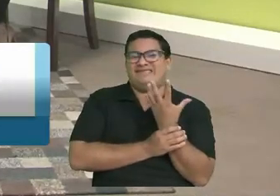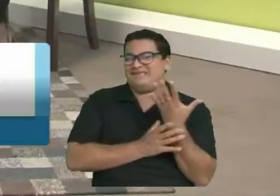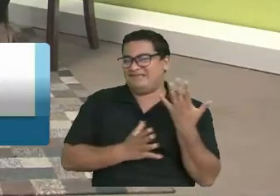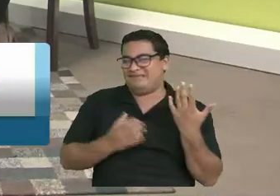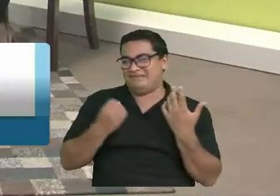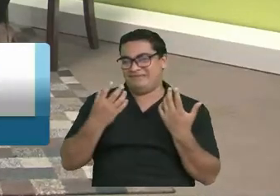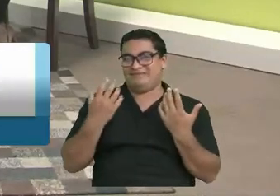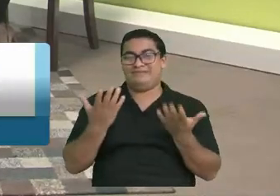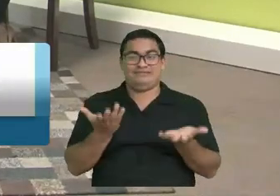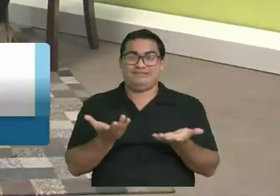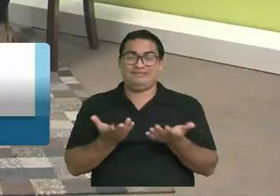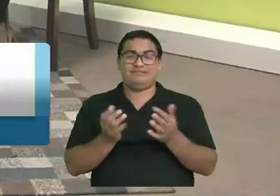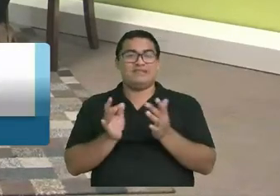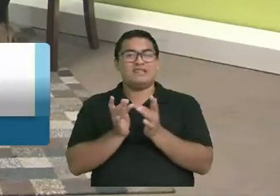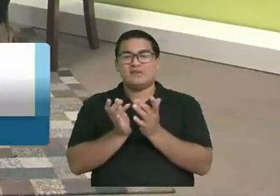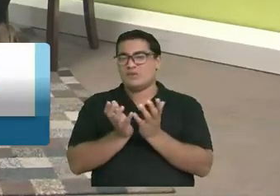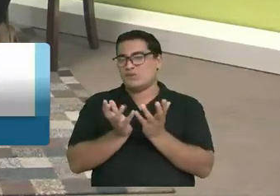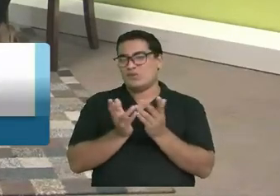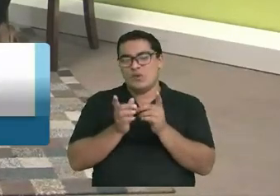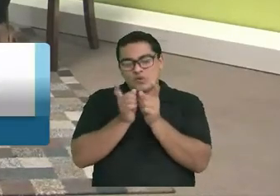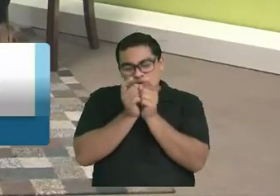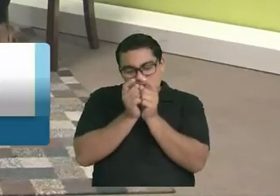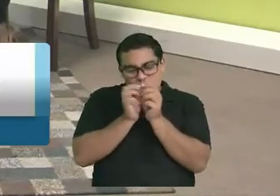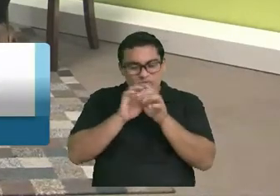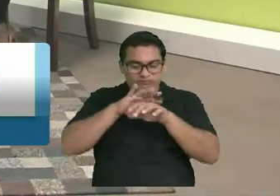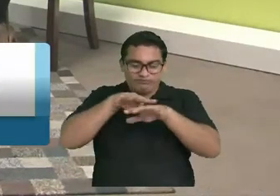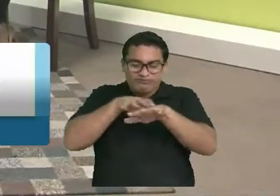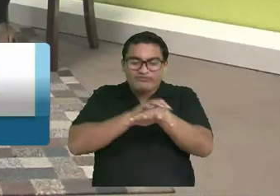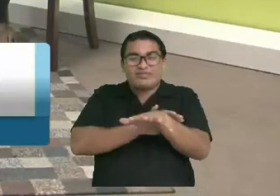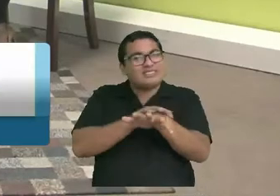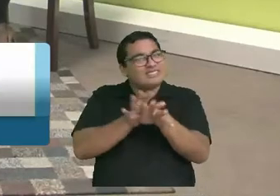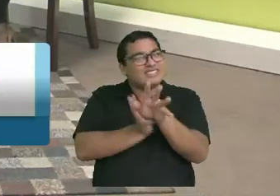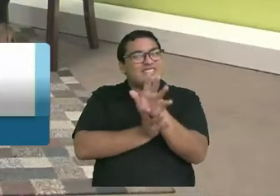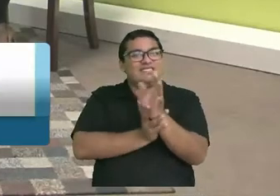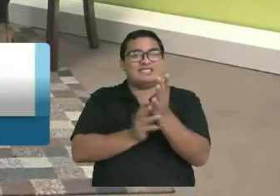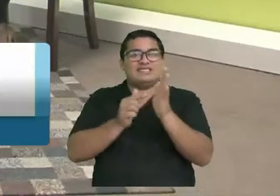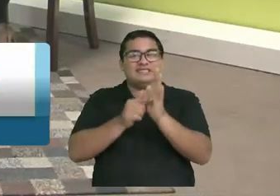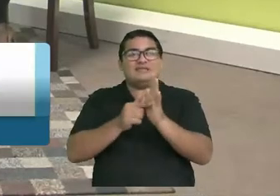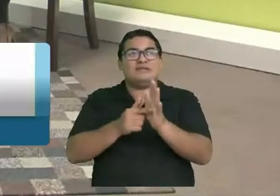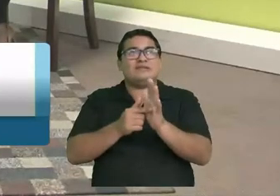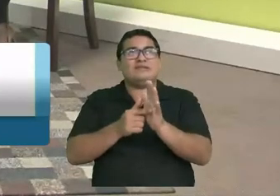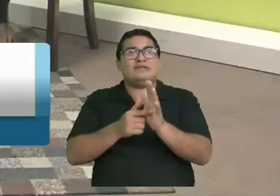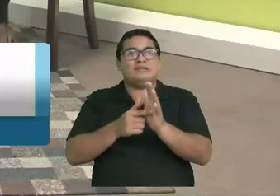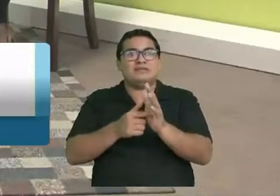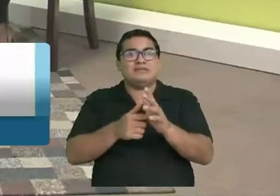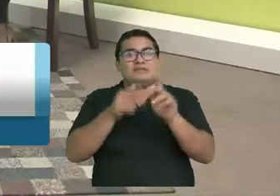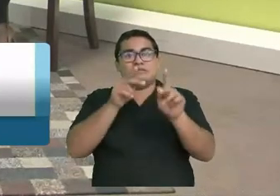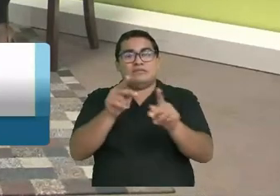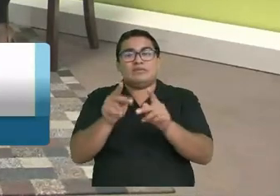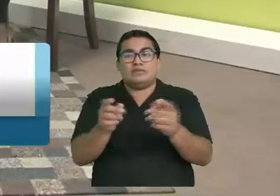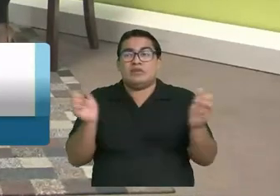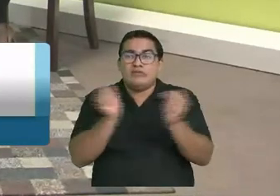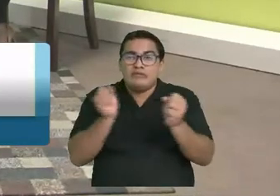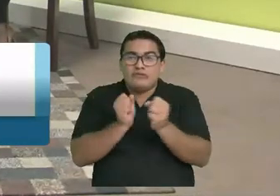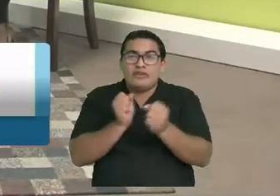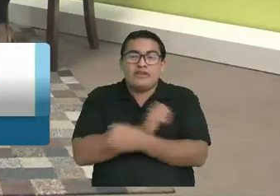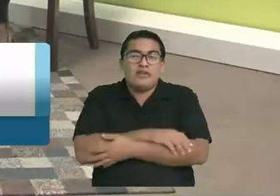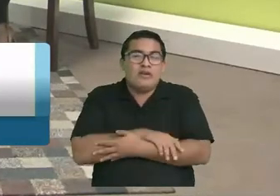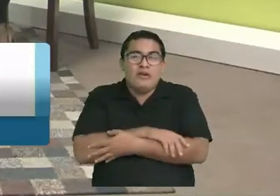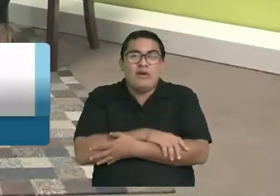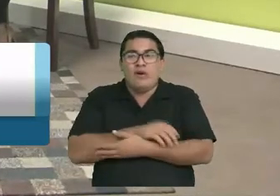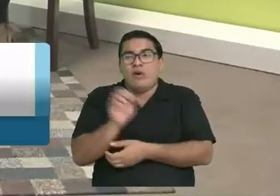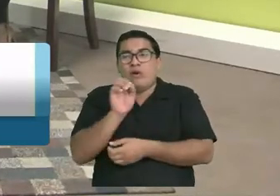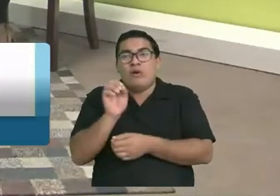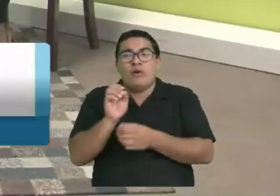La sensación de hormigueo, así es. Ahora, estos síntomas solo se presentan cuando estamos ante un frío, ante el estrés. Ya